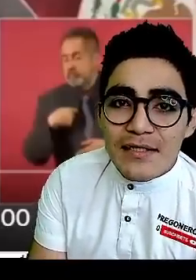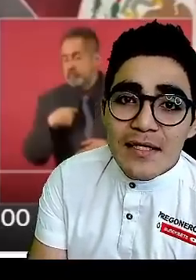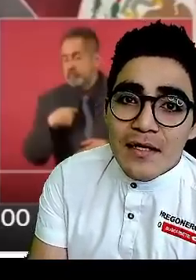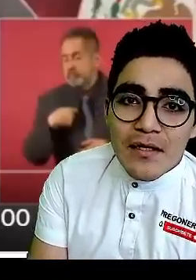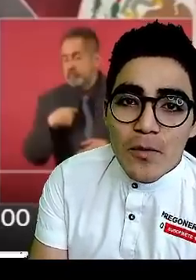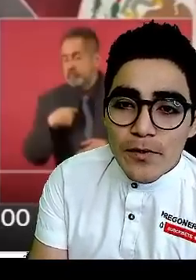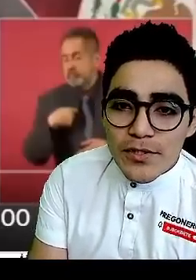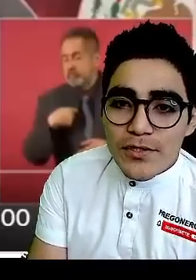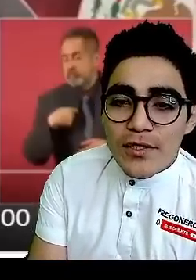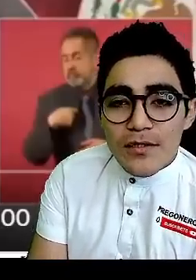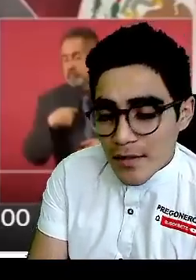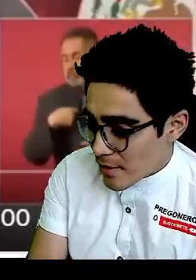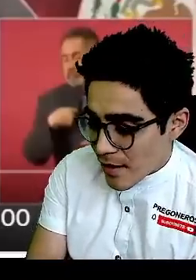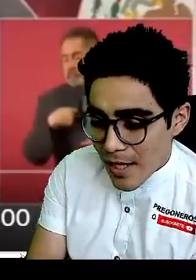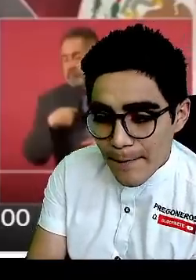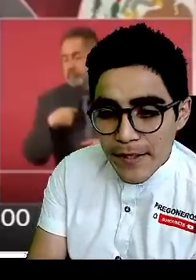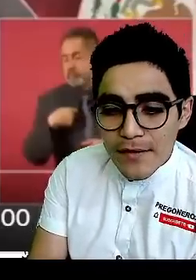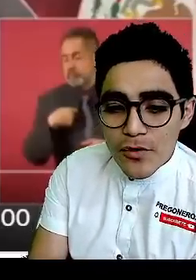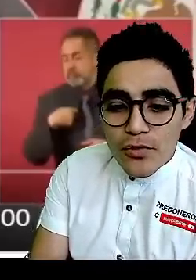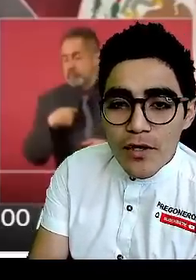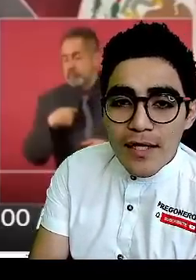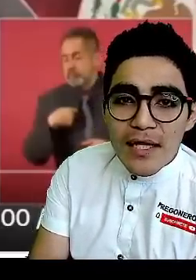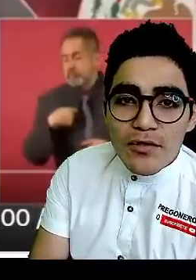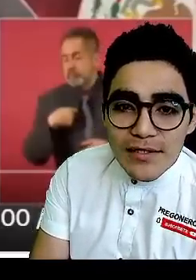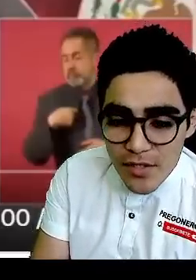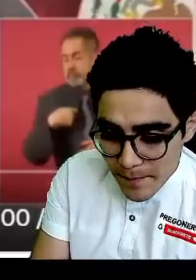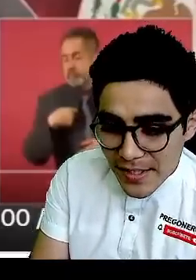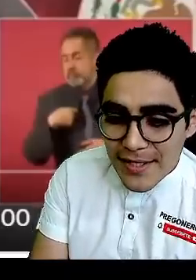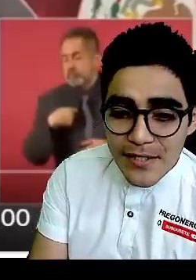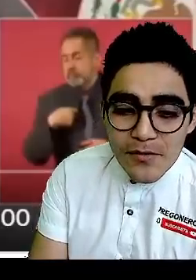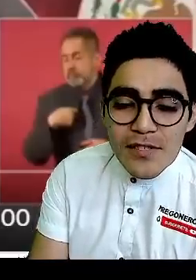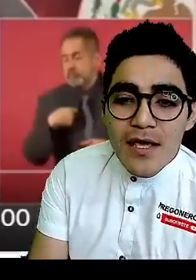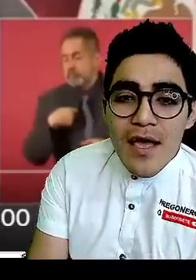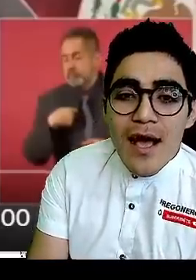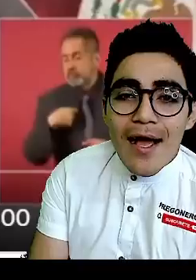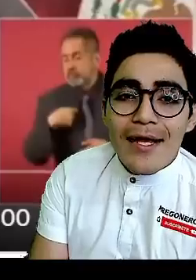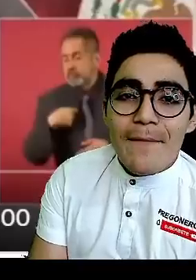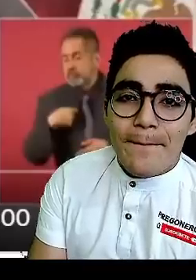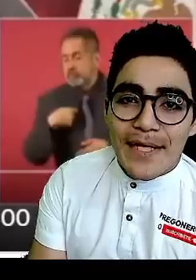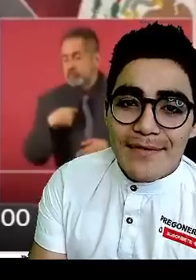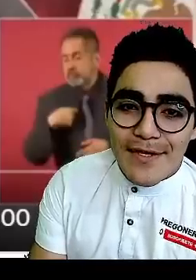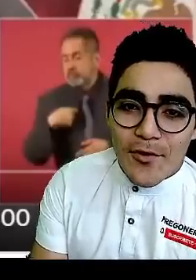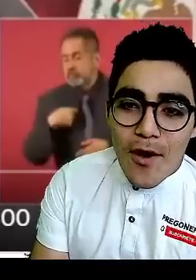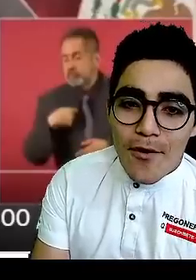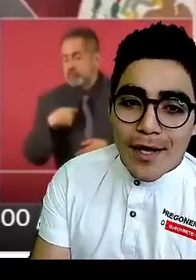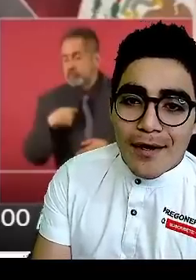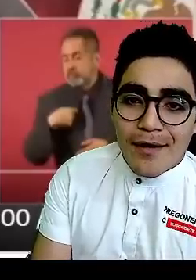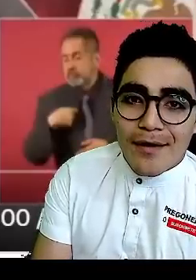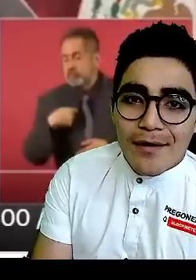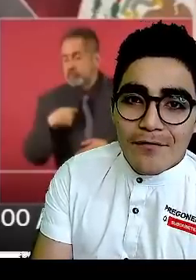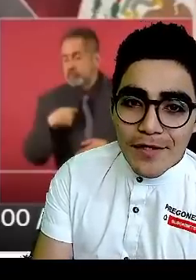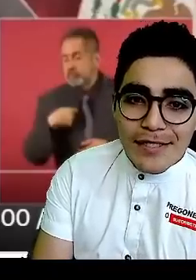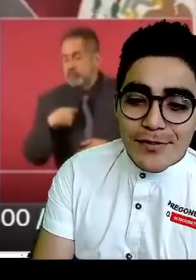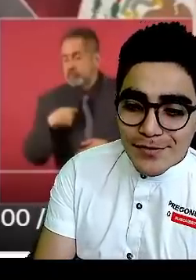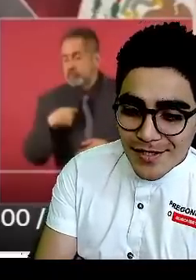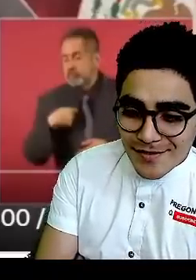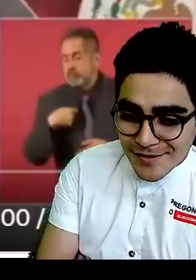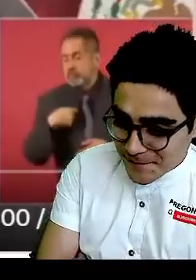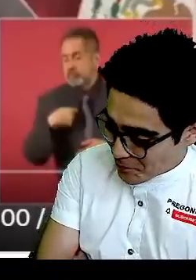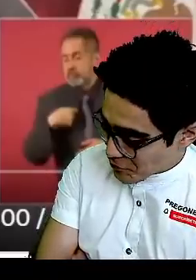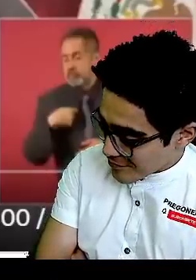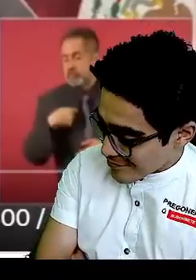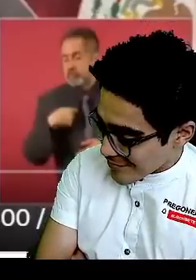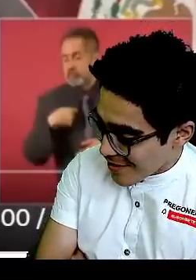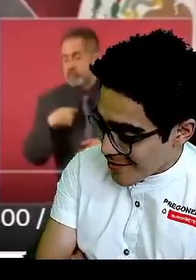las farmacias la oposición ha pedido toda la dotación para ellos han emprendido ahora fíjense